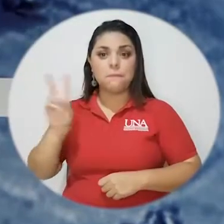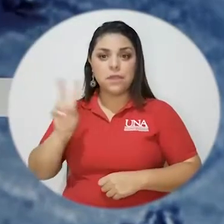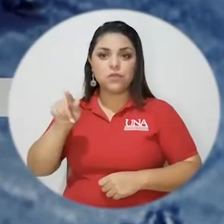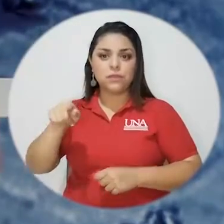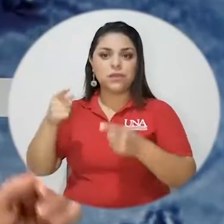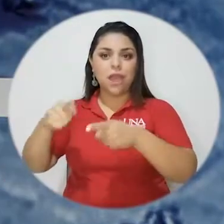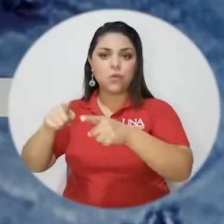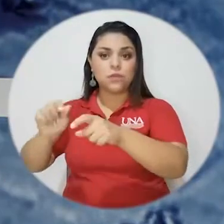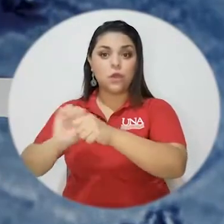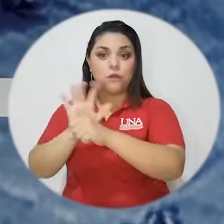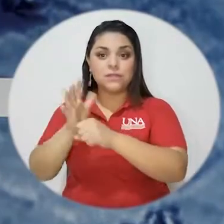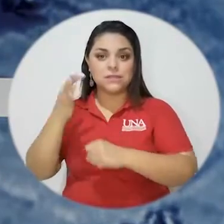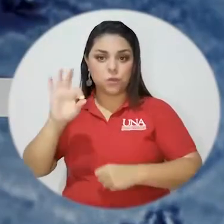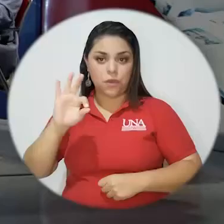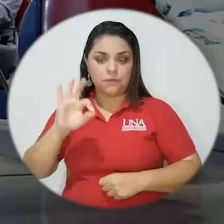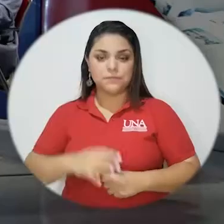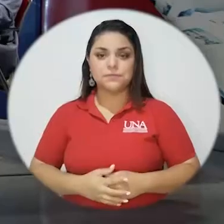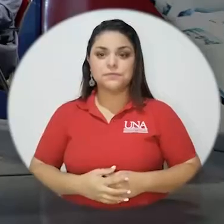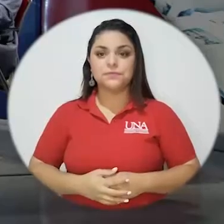potencial pandémico.